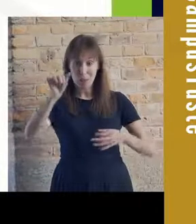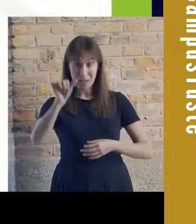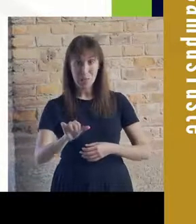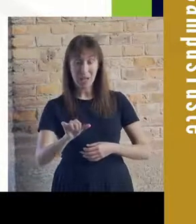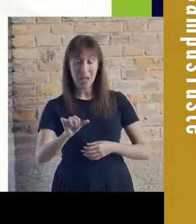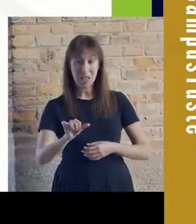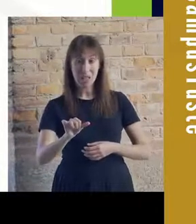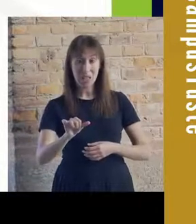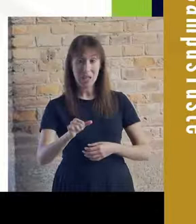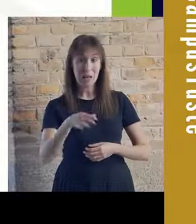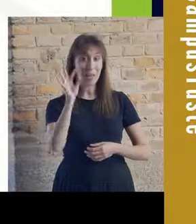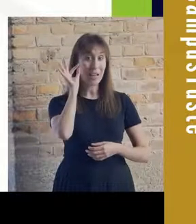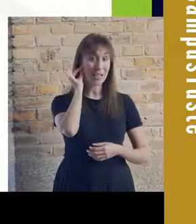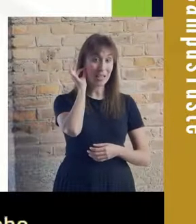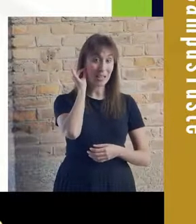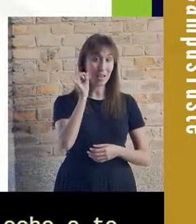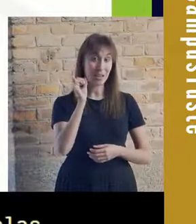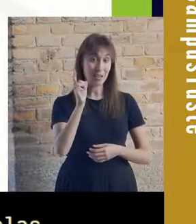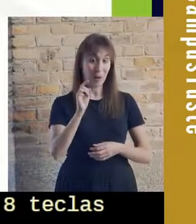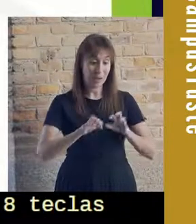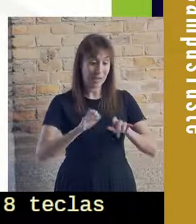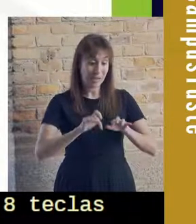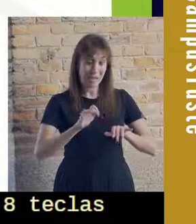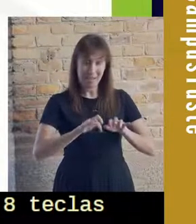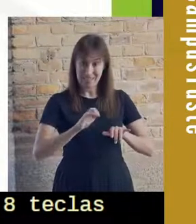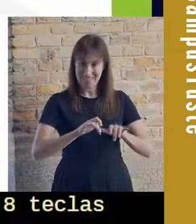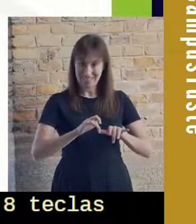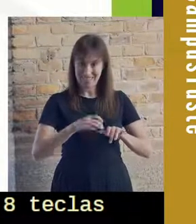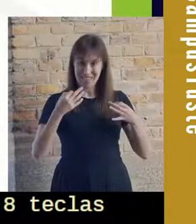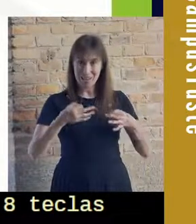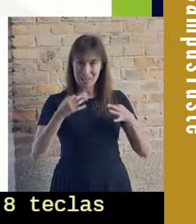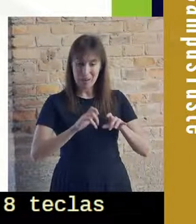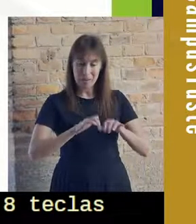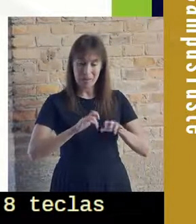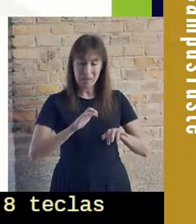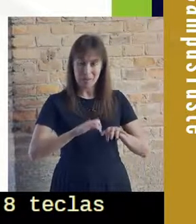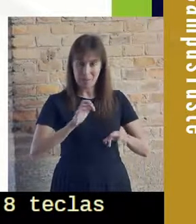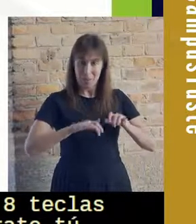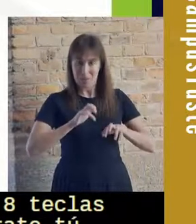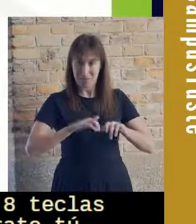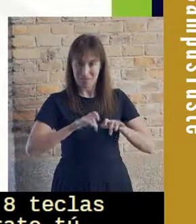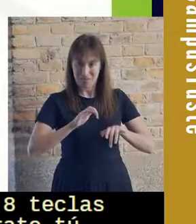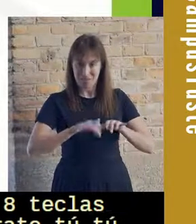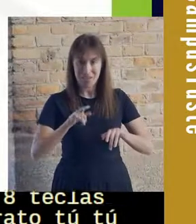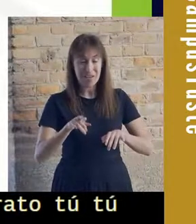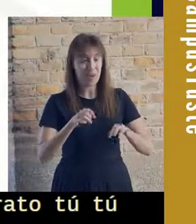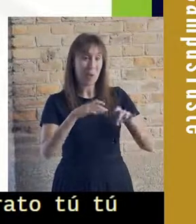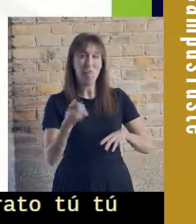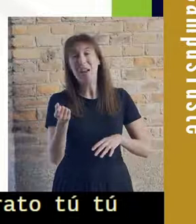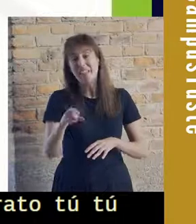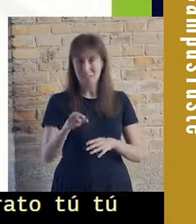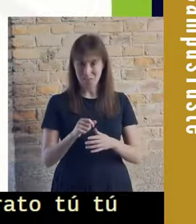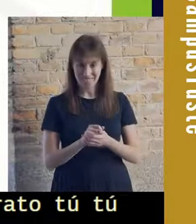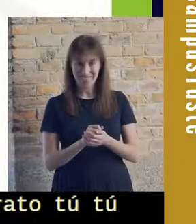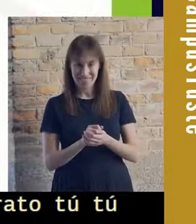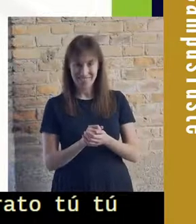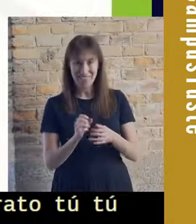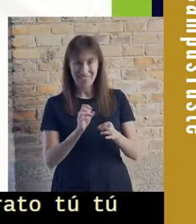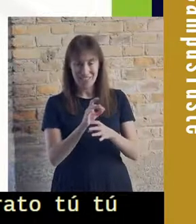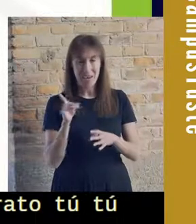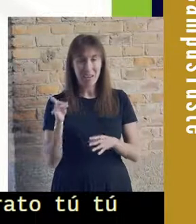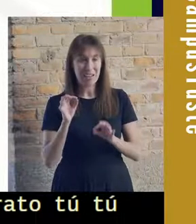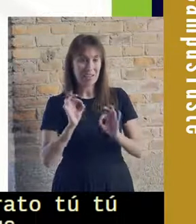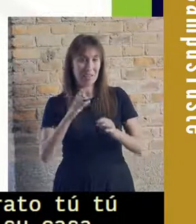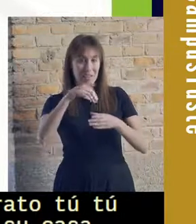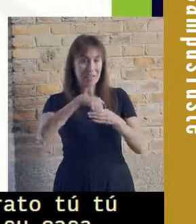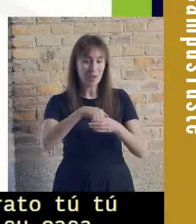una chica que parece que nada más que tiene ocho teclas pero en realidad son 15 que tampoco son muchas y est tu pues es parecido Vale entonces las terno topistas